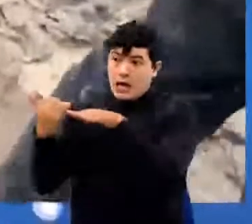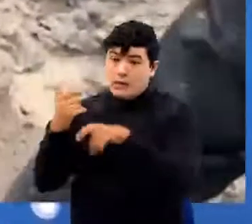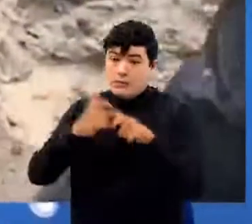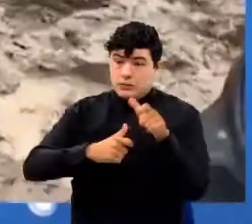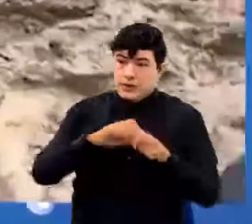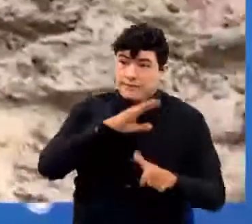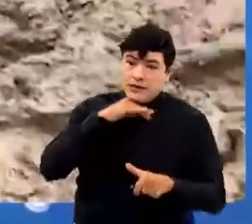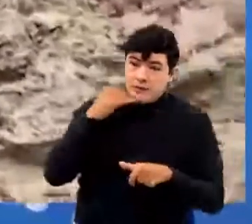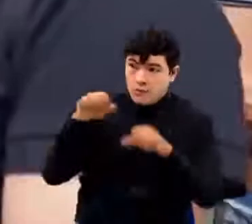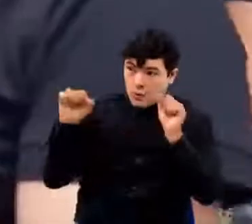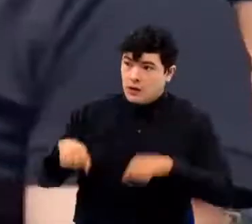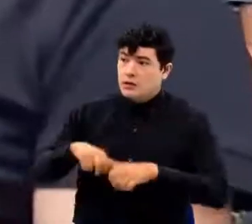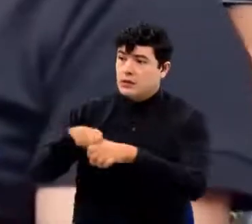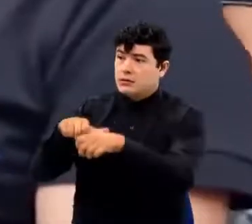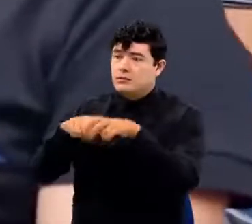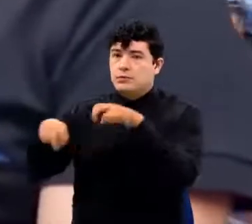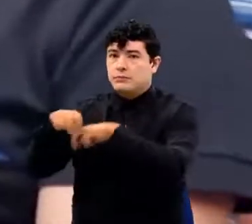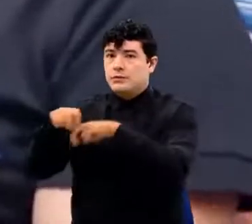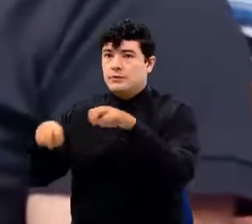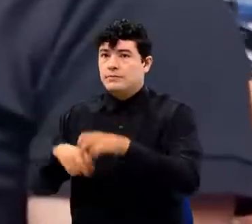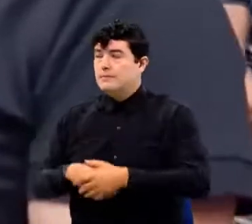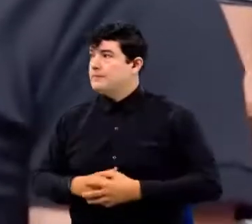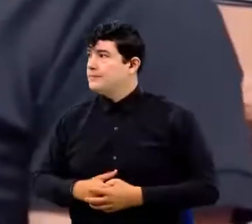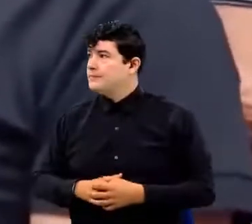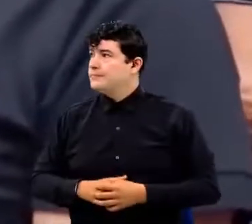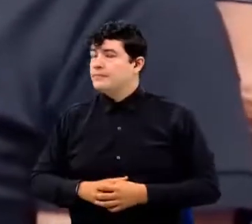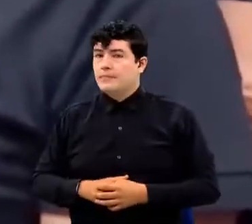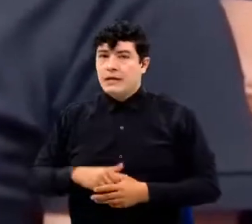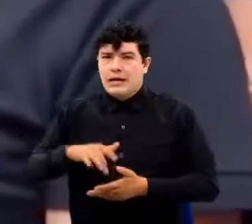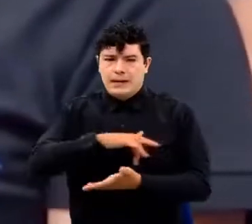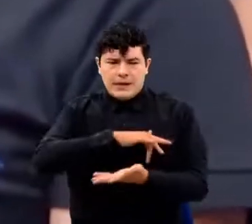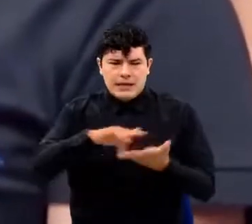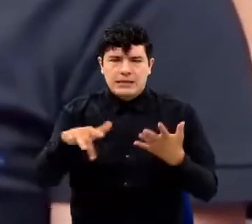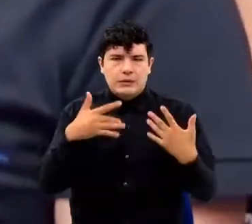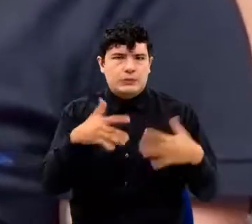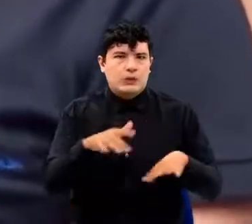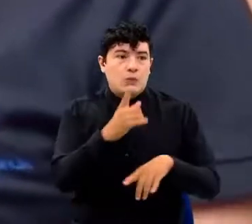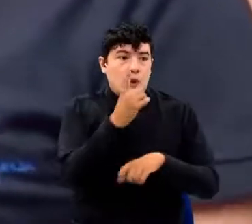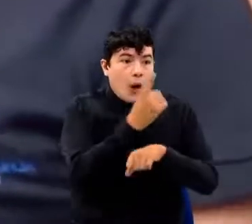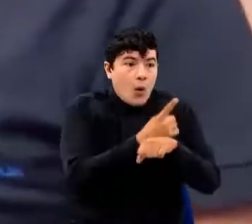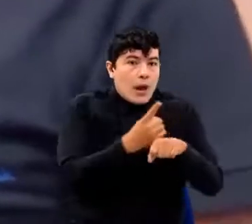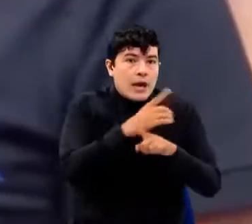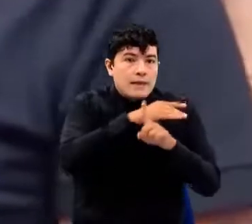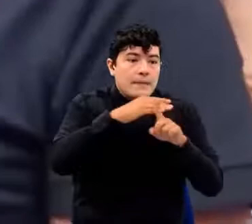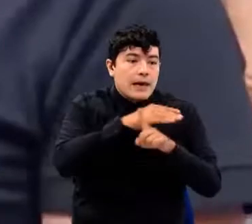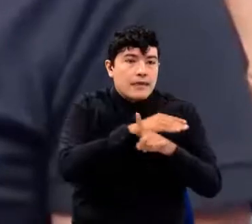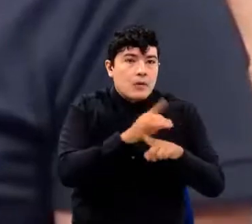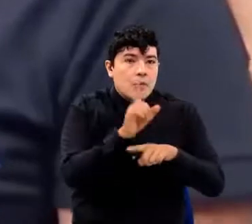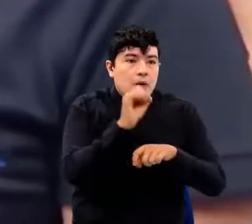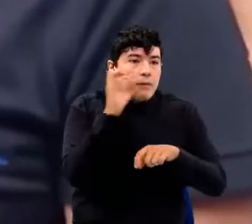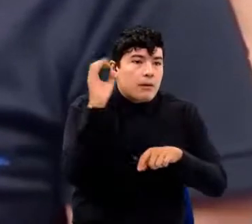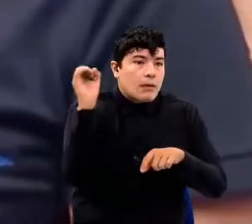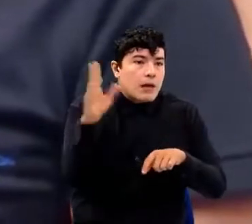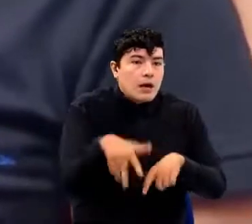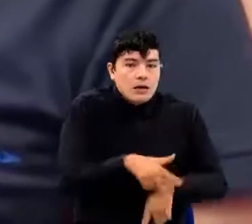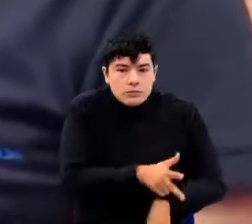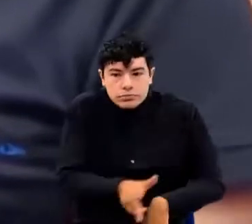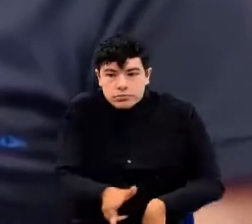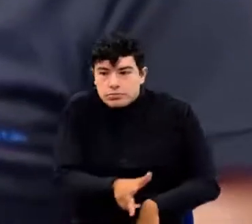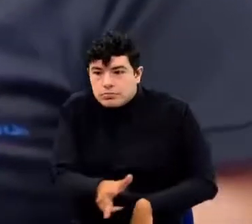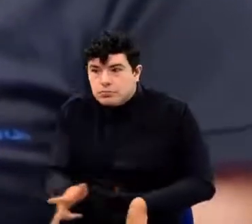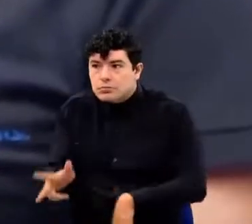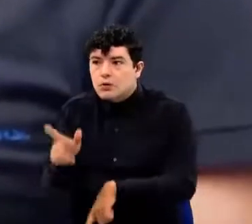enfermos. Nuestras urgencias las sacamos prioritariamente para Vélez y estamos a hora y media de Vélez en nuestro vehículo, en una ambulancia cuando vamos con una